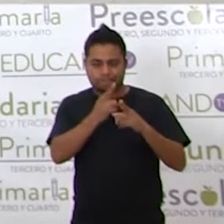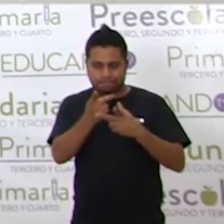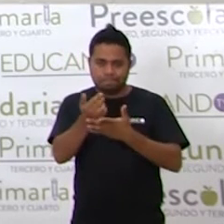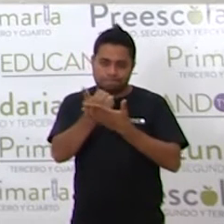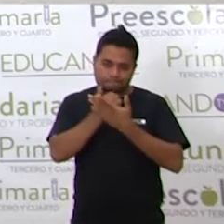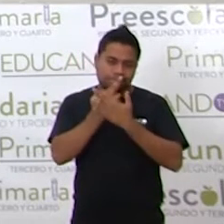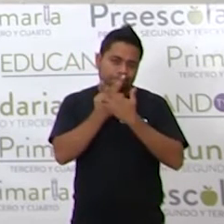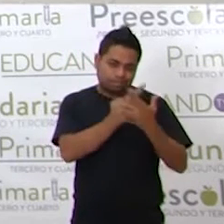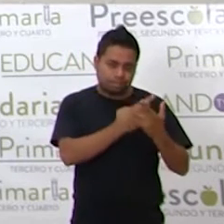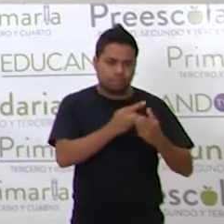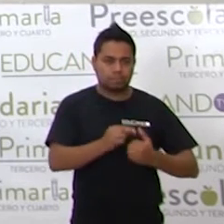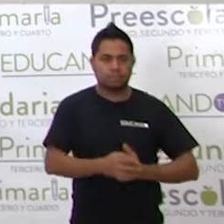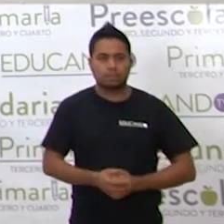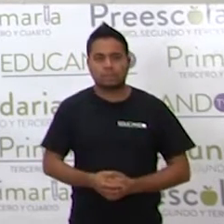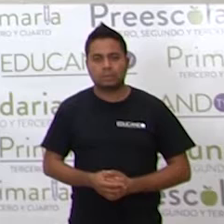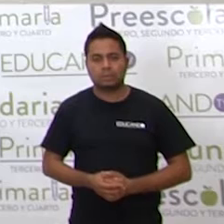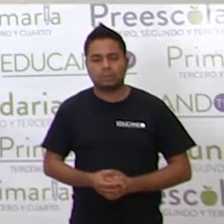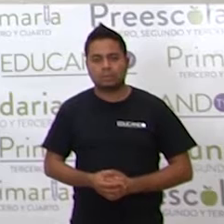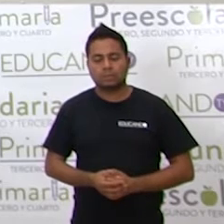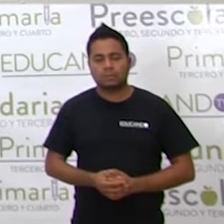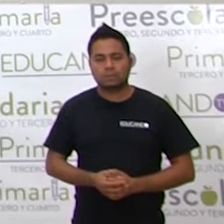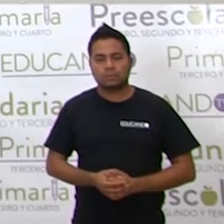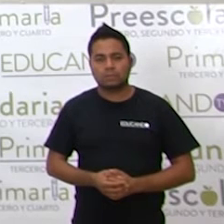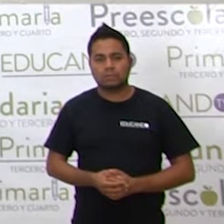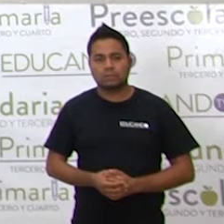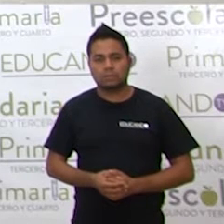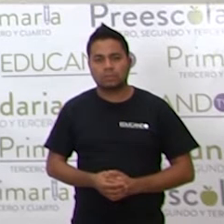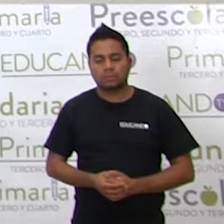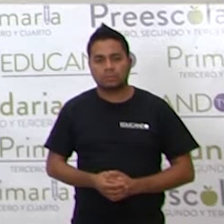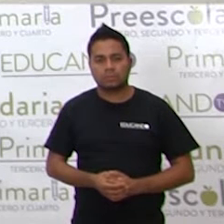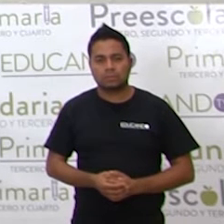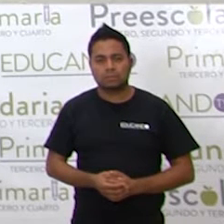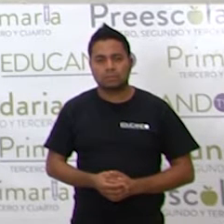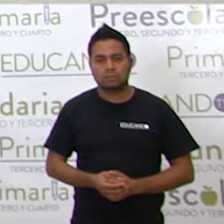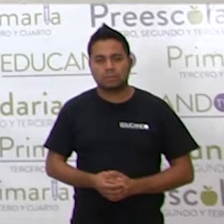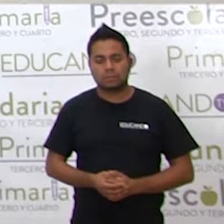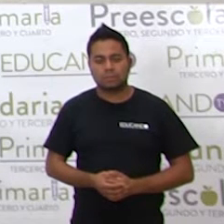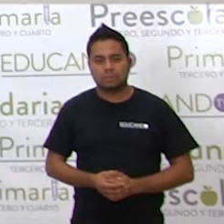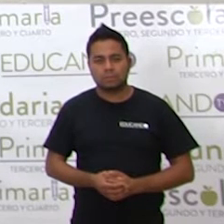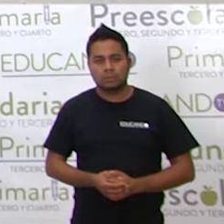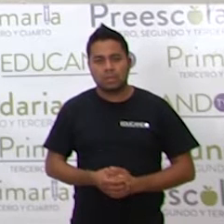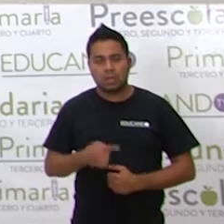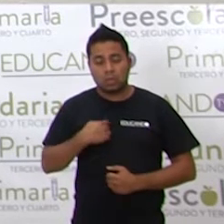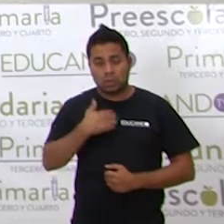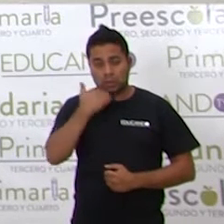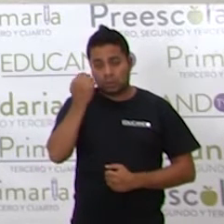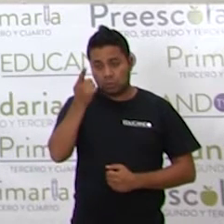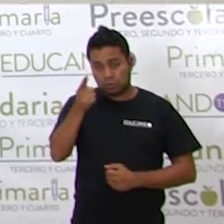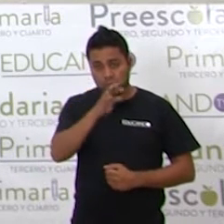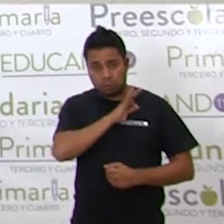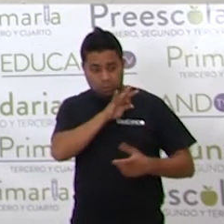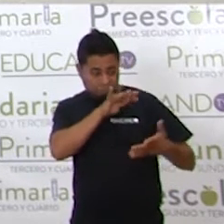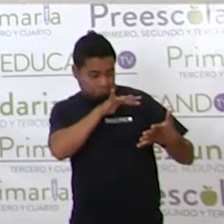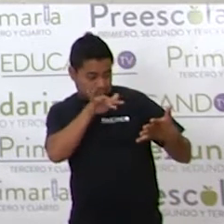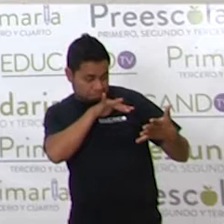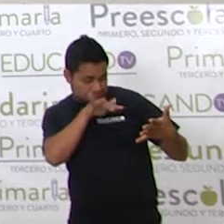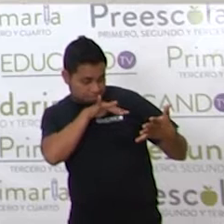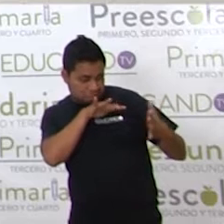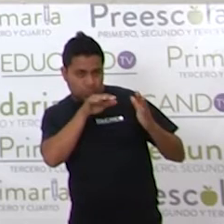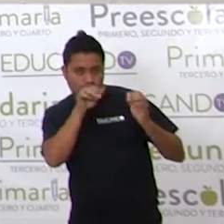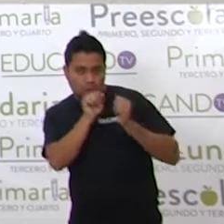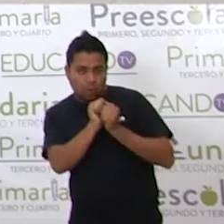Quiero que lo leas con detenimiento, porque así podremos